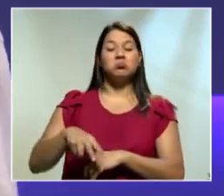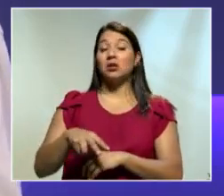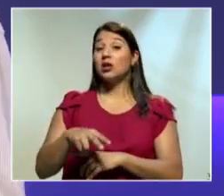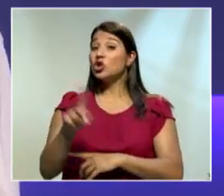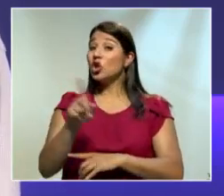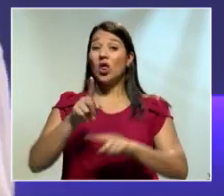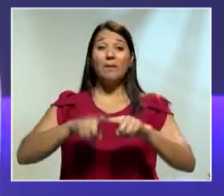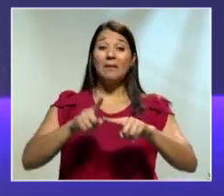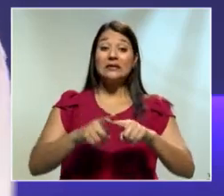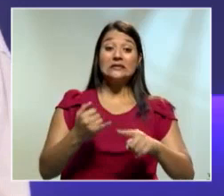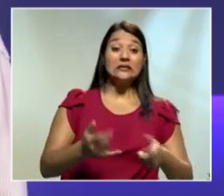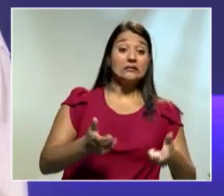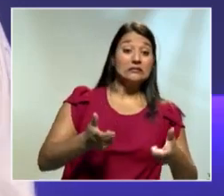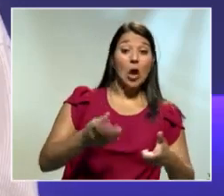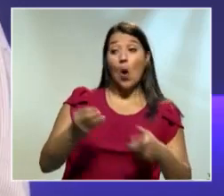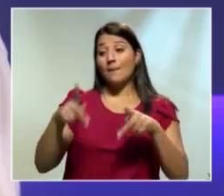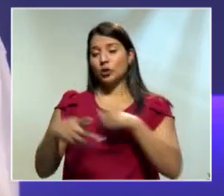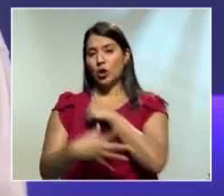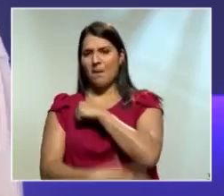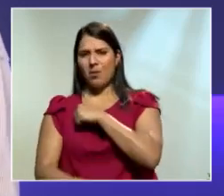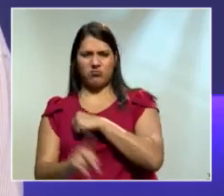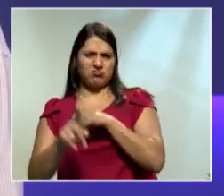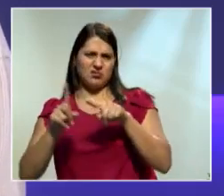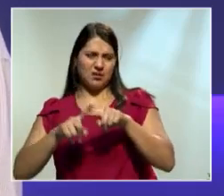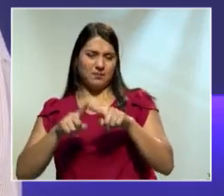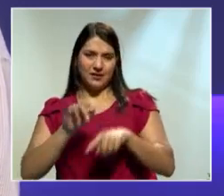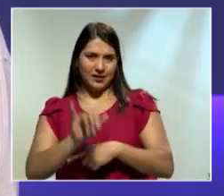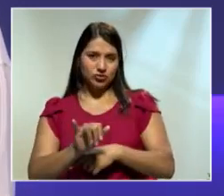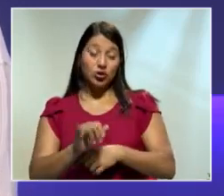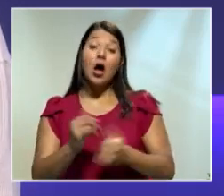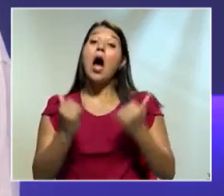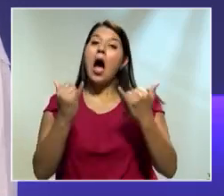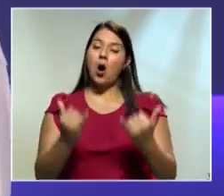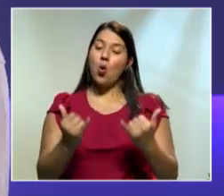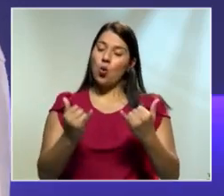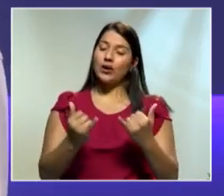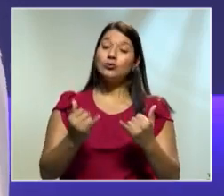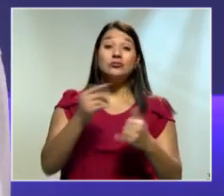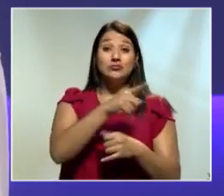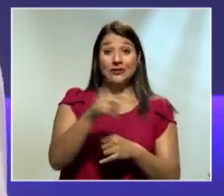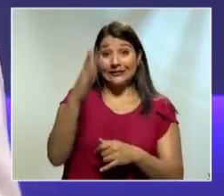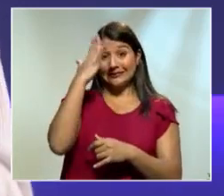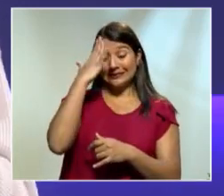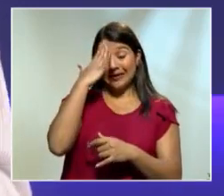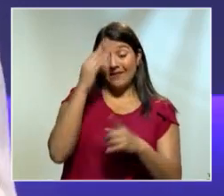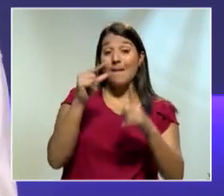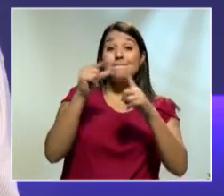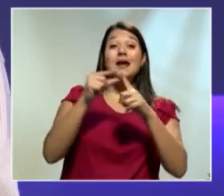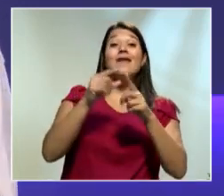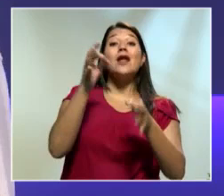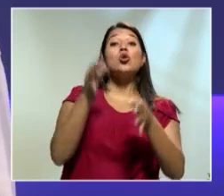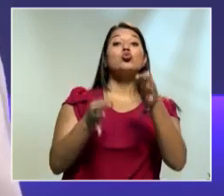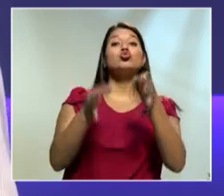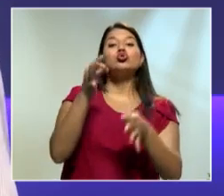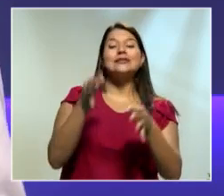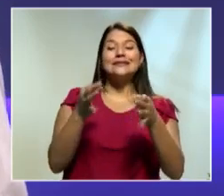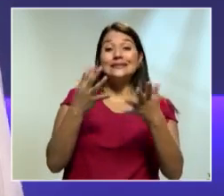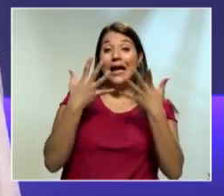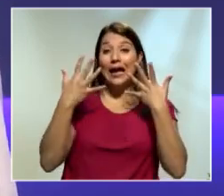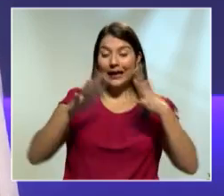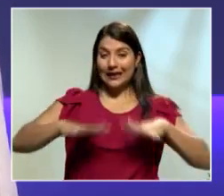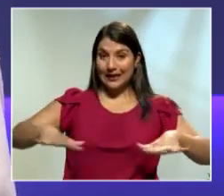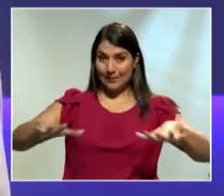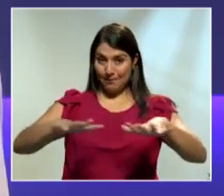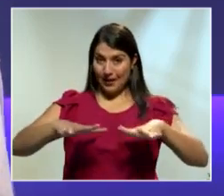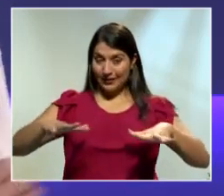dinero. Sí hay que entender, ¿verdad?, que existe el concepto de justicia climática, que justamente nos pone como en perspectiva que el